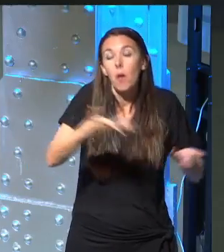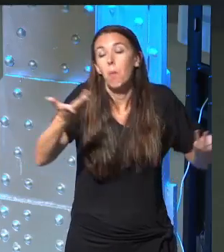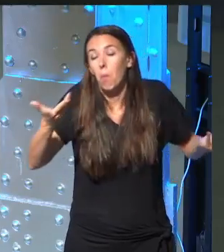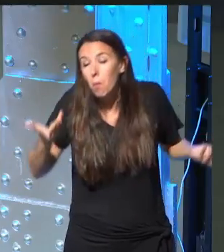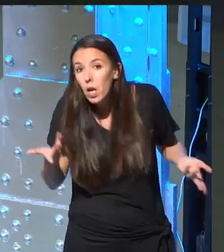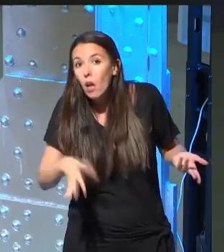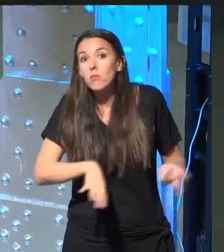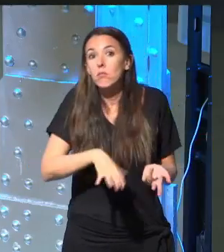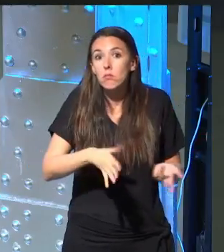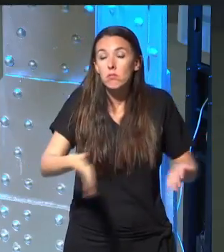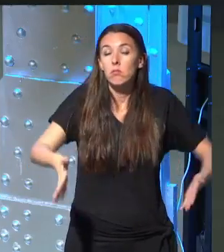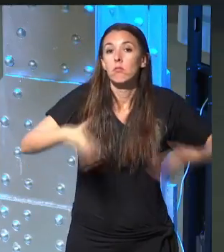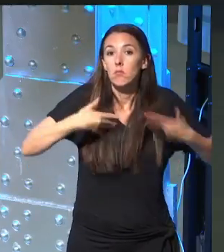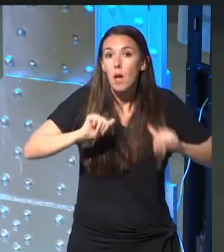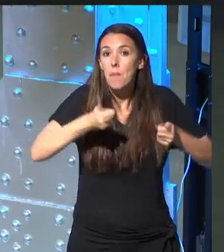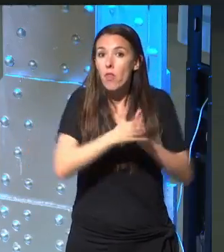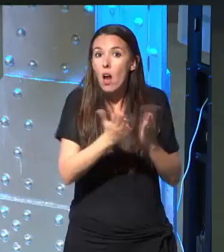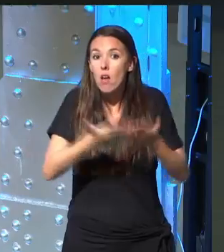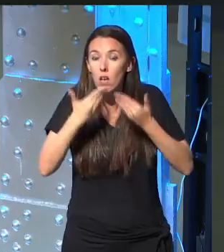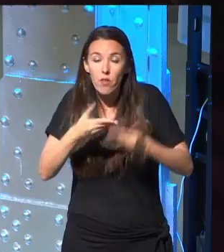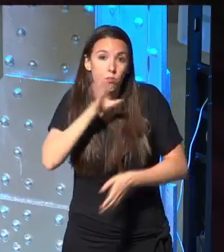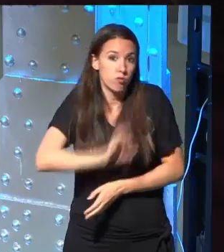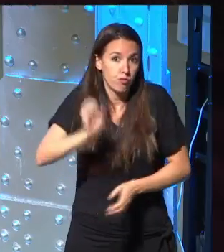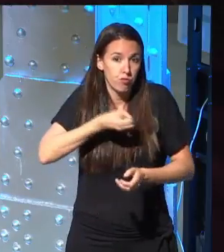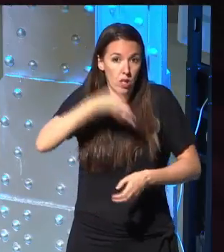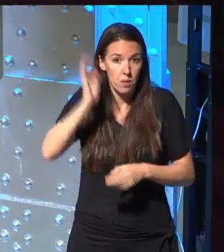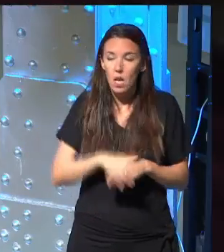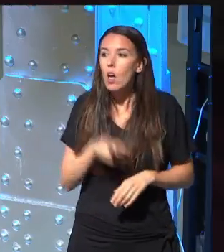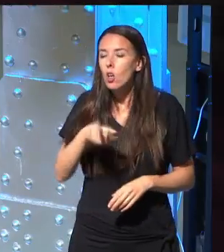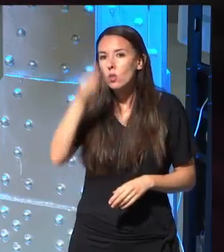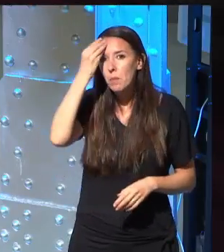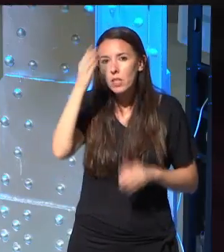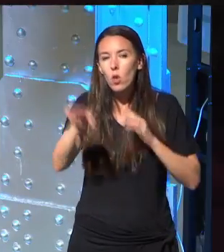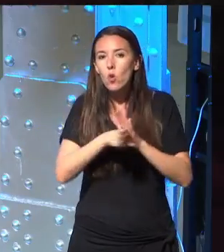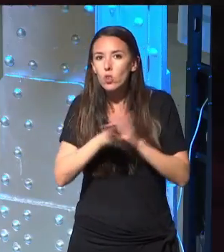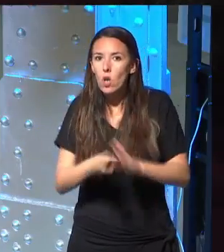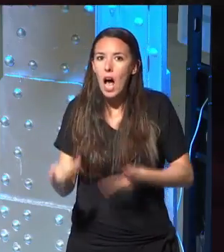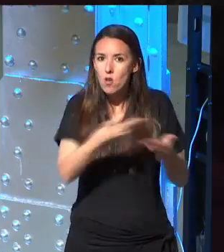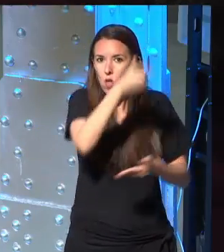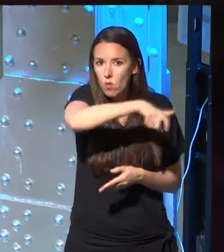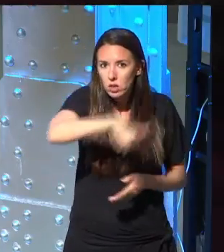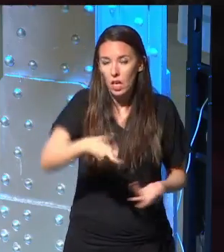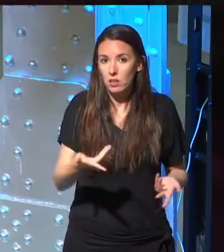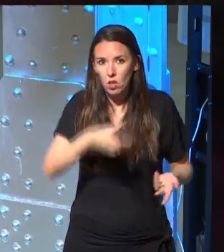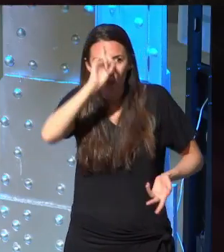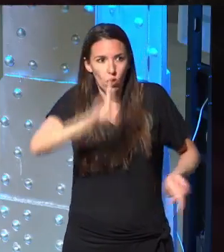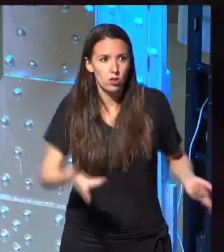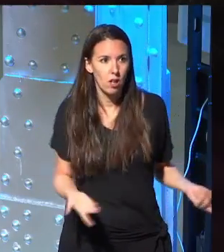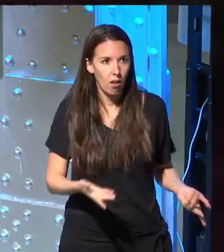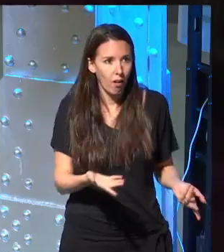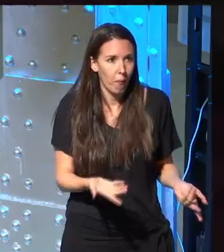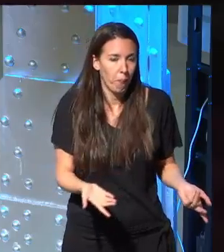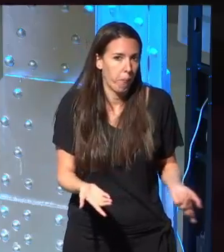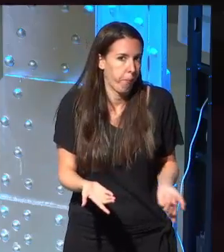alguno decide empezar a leer gracias a esto, pues fenomenal. ¿Pero no te has planteado como seguir ayudando a esa gente? No sé, igual de